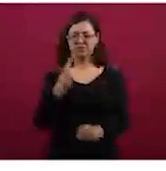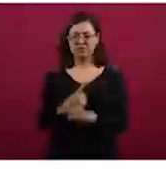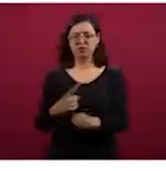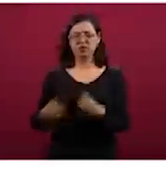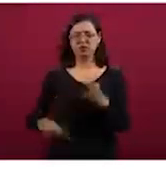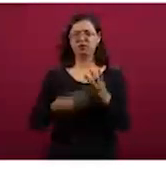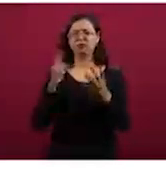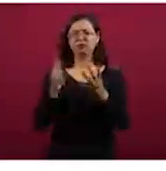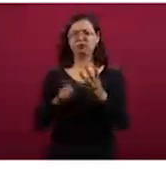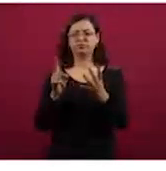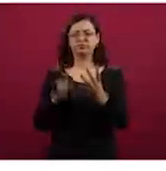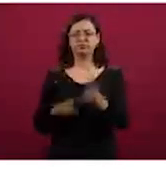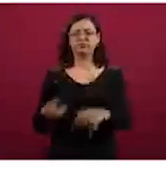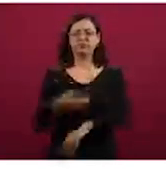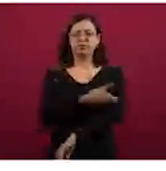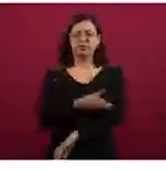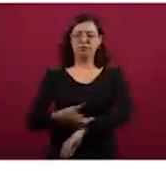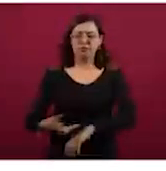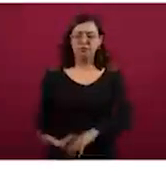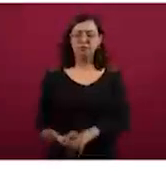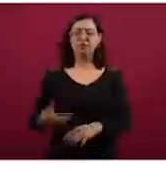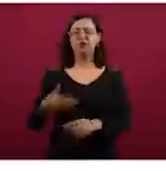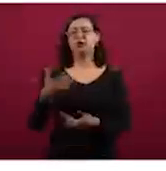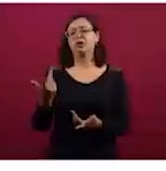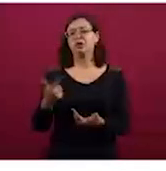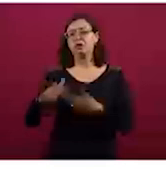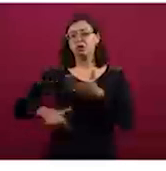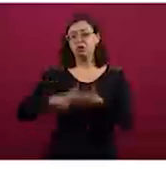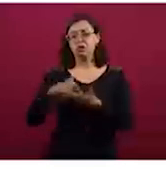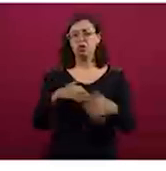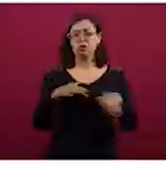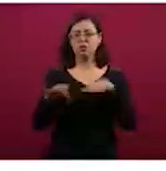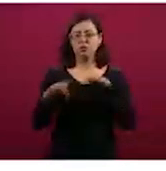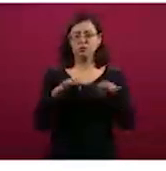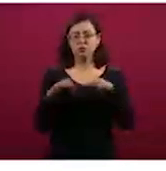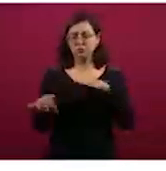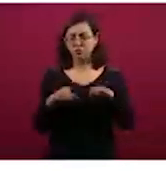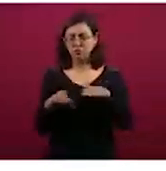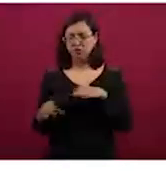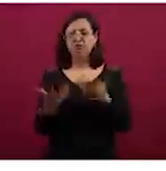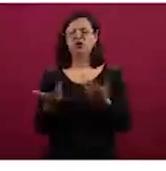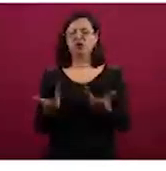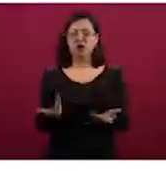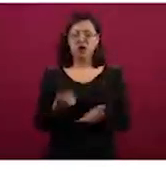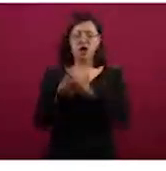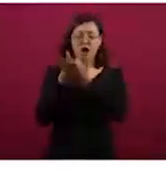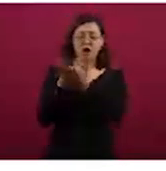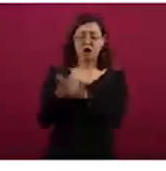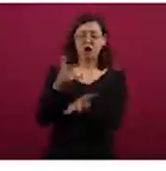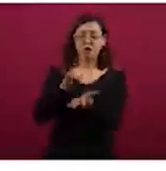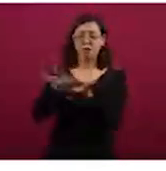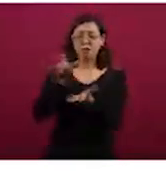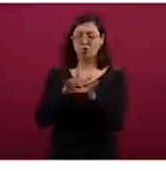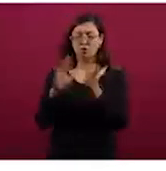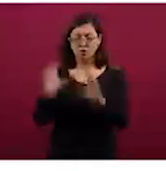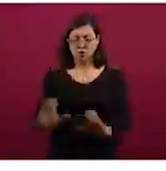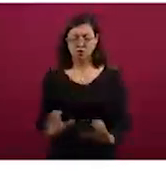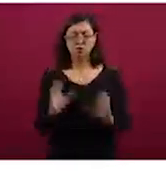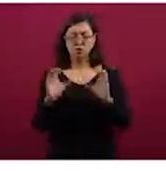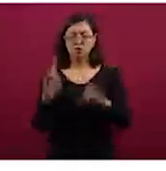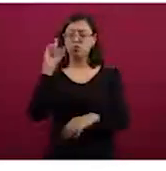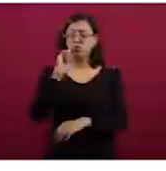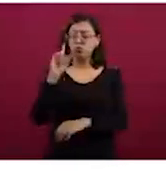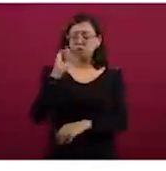Cuarto, para que las familias y los centros de trabajo compartan los trabajos de cuidado y las mujeres tengan más